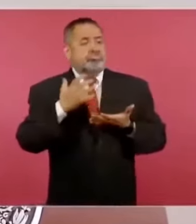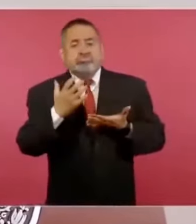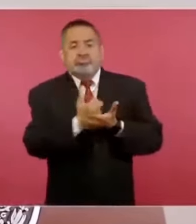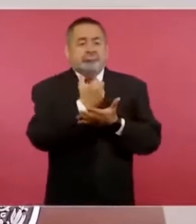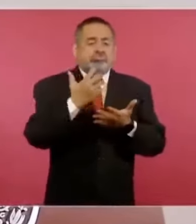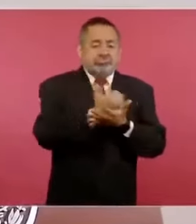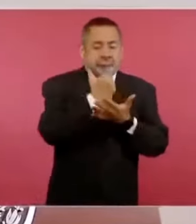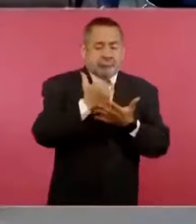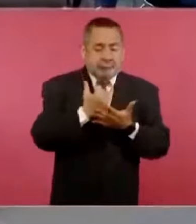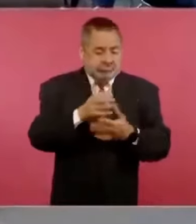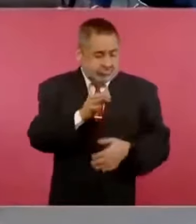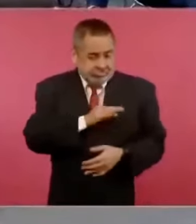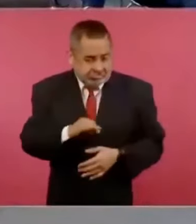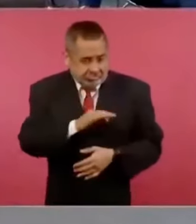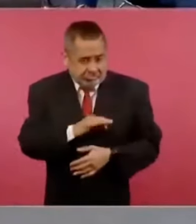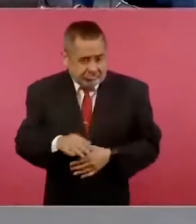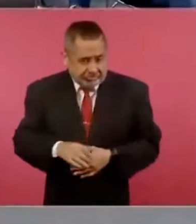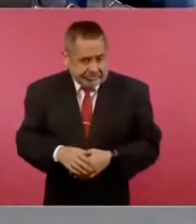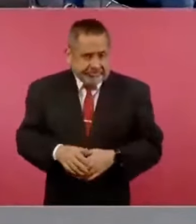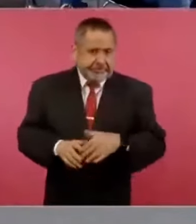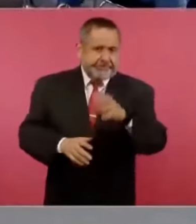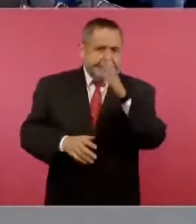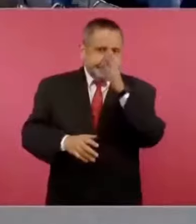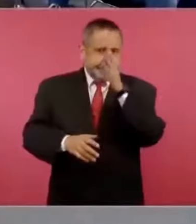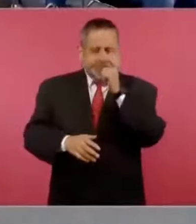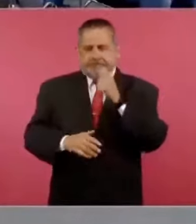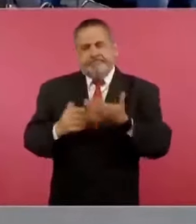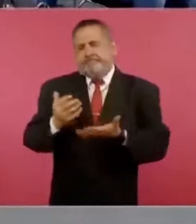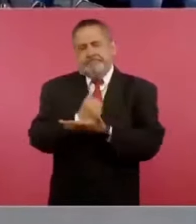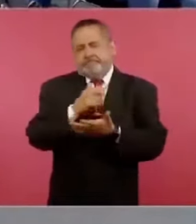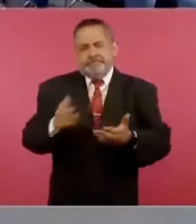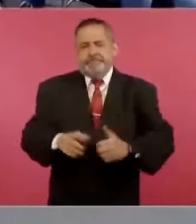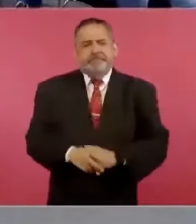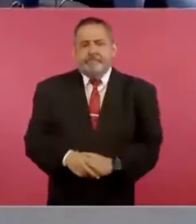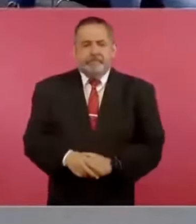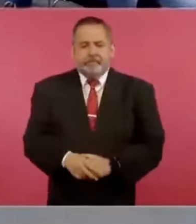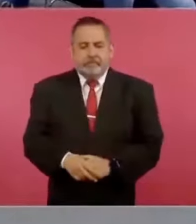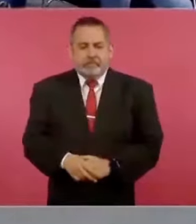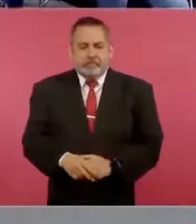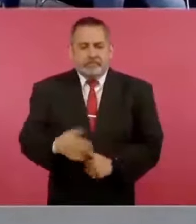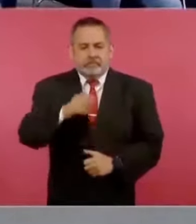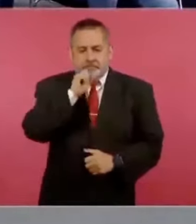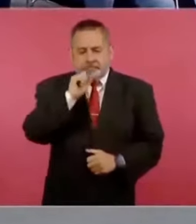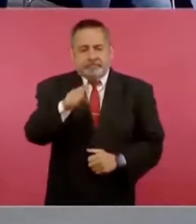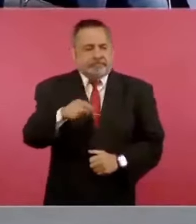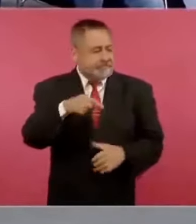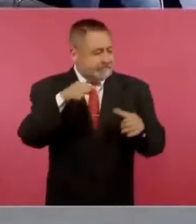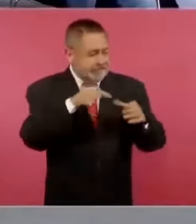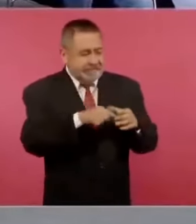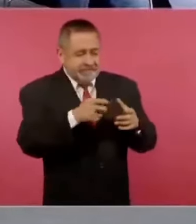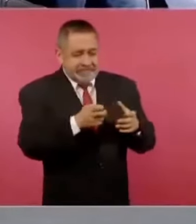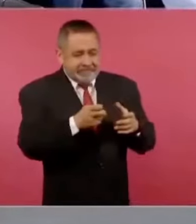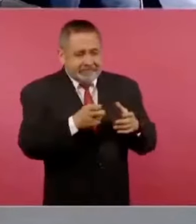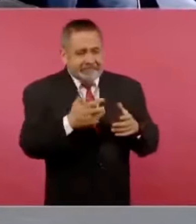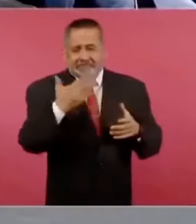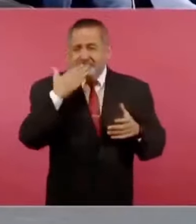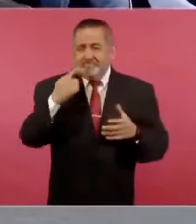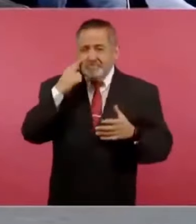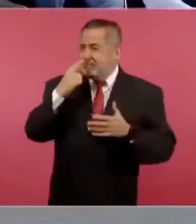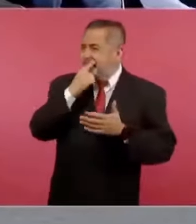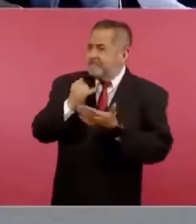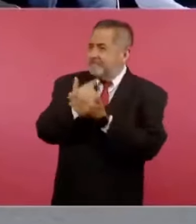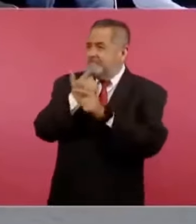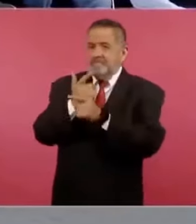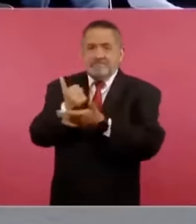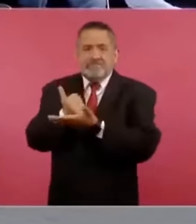del sentimiento de la gente. Además, actuar así es lo más antidemocrático que puede